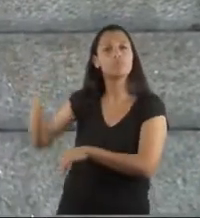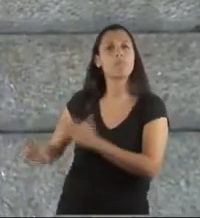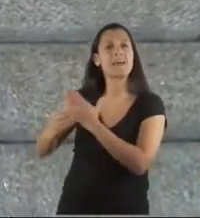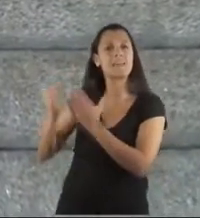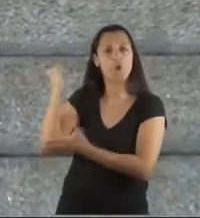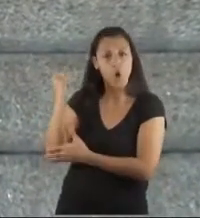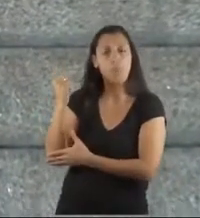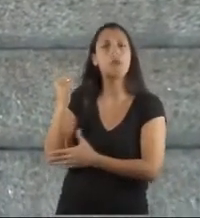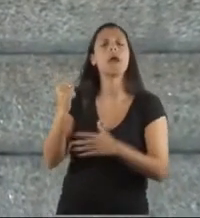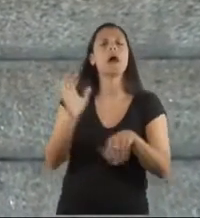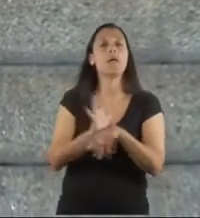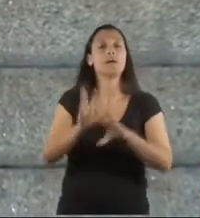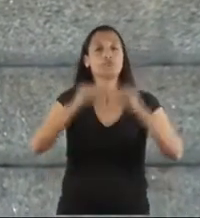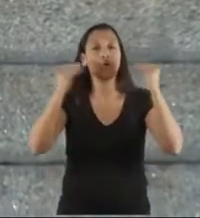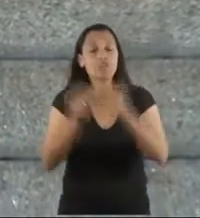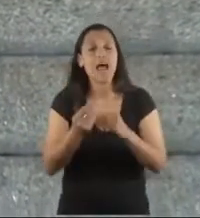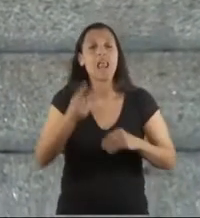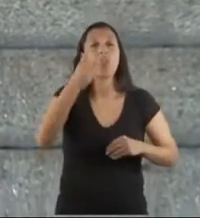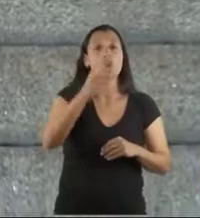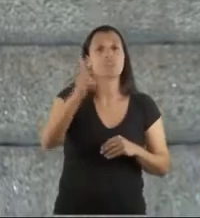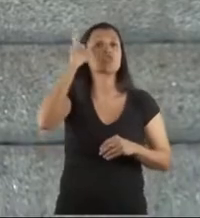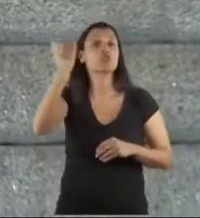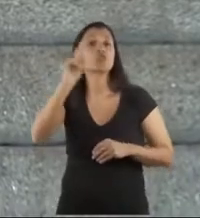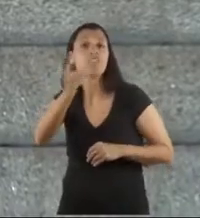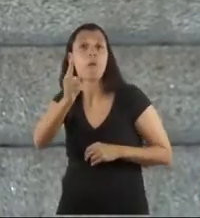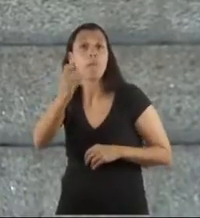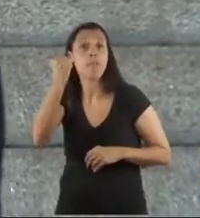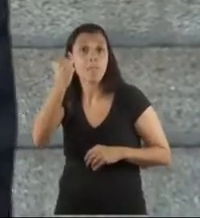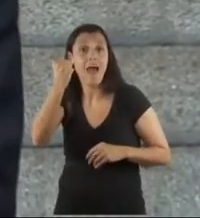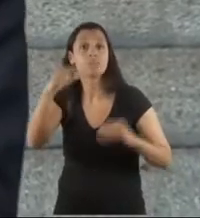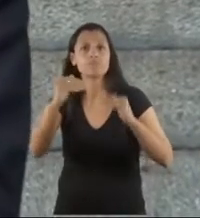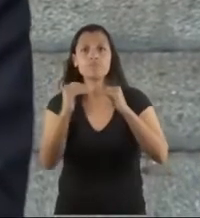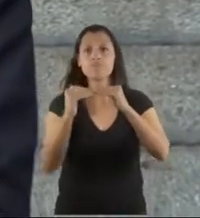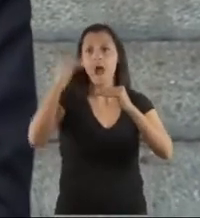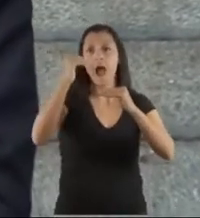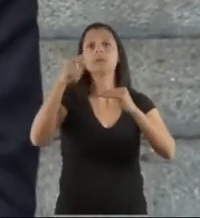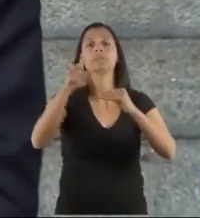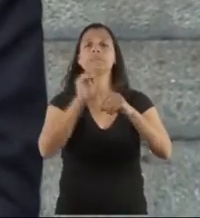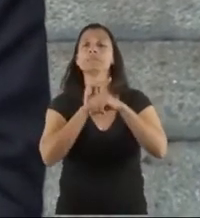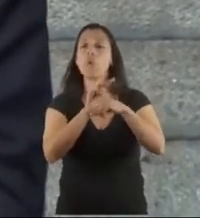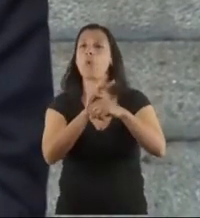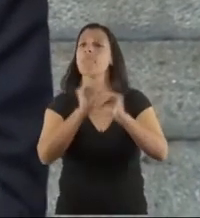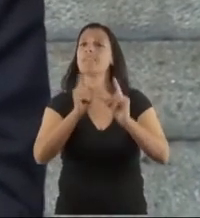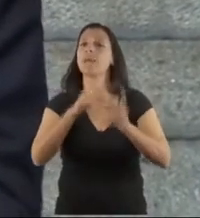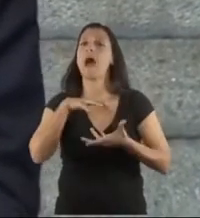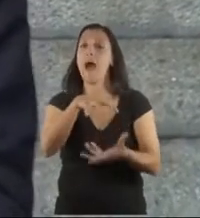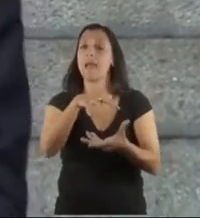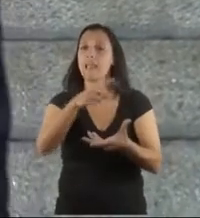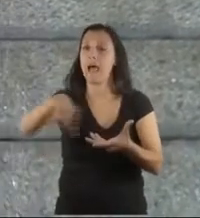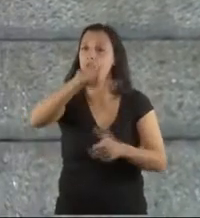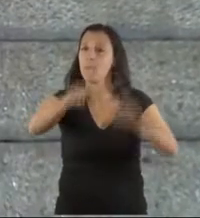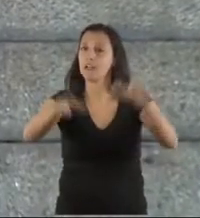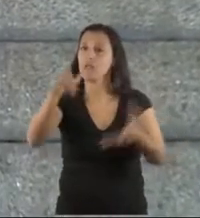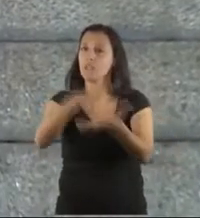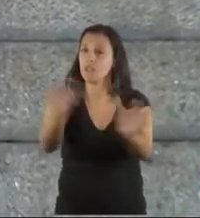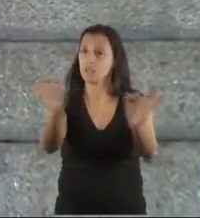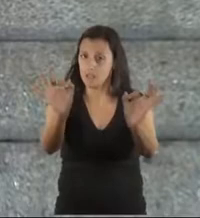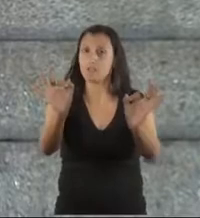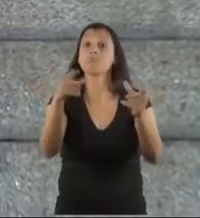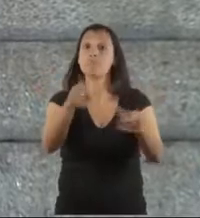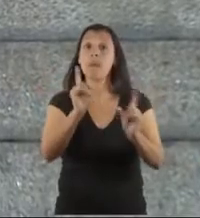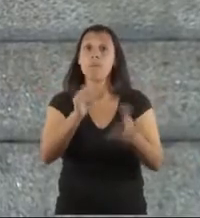más de 280 mil pesos que proteger el aguinaldo para que el premio que